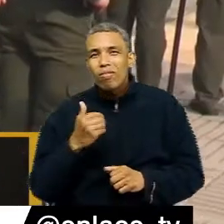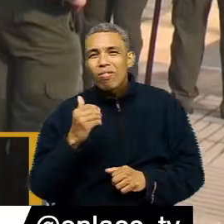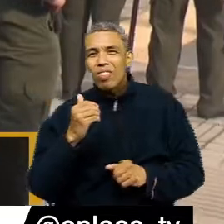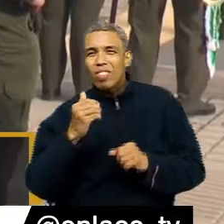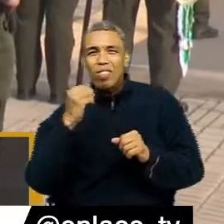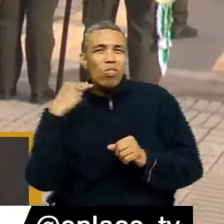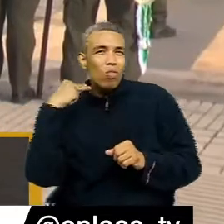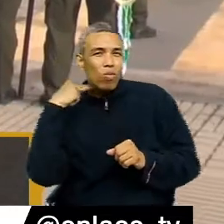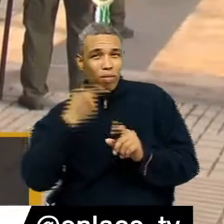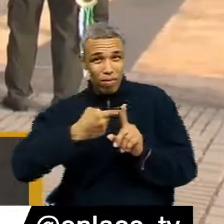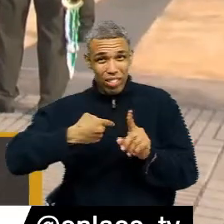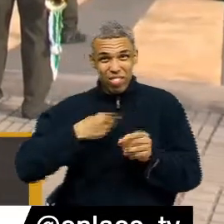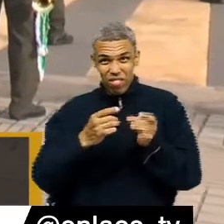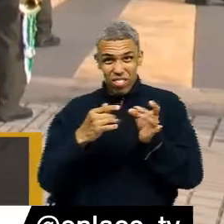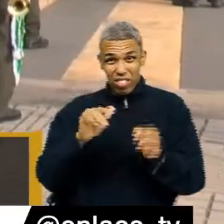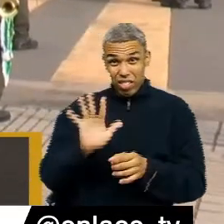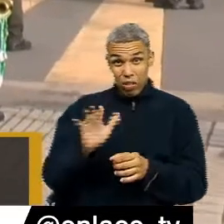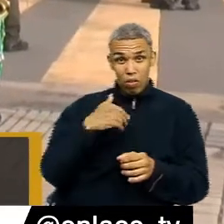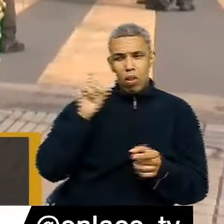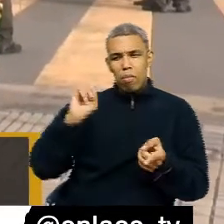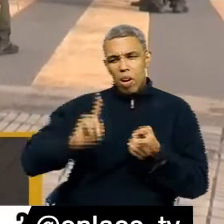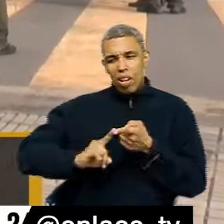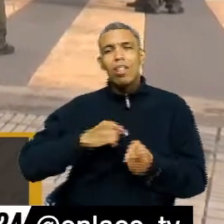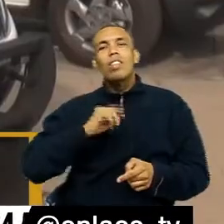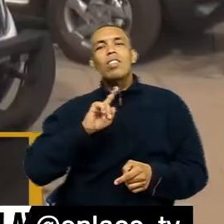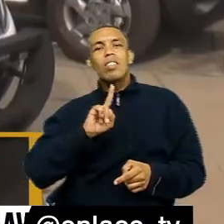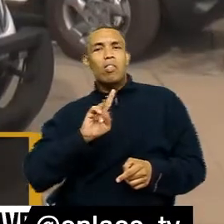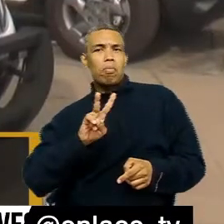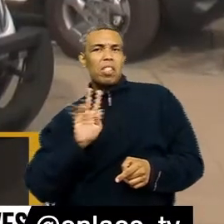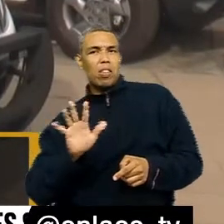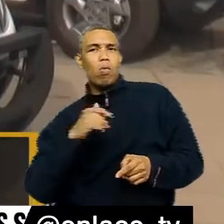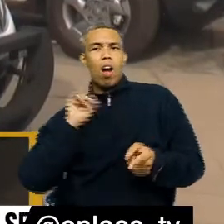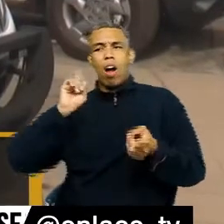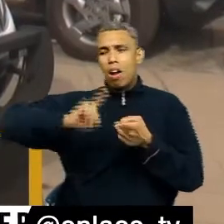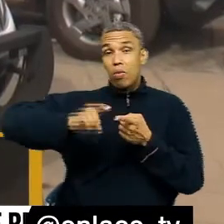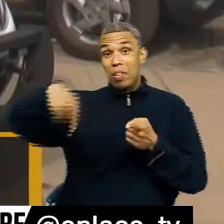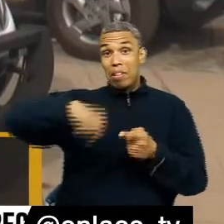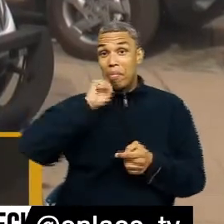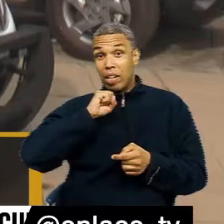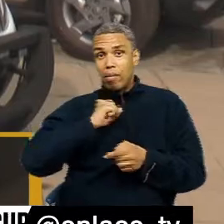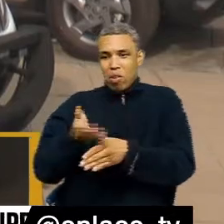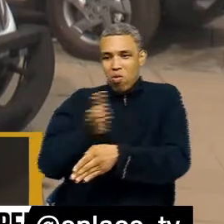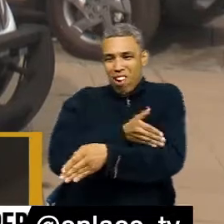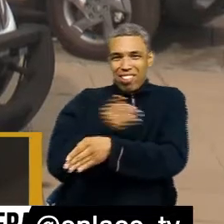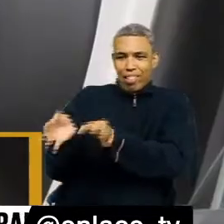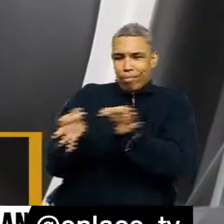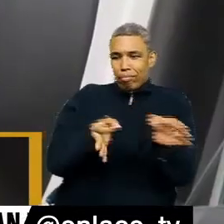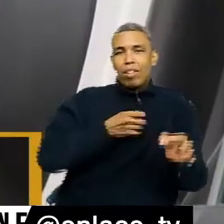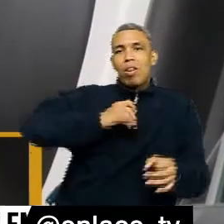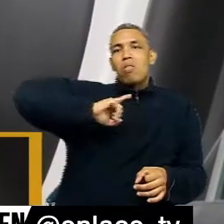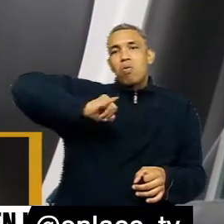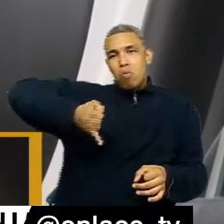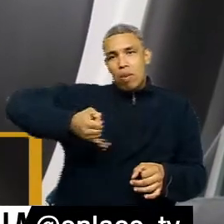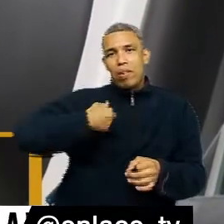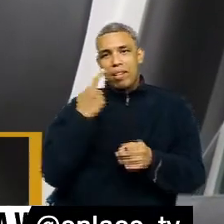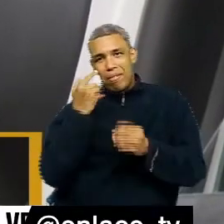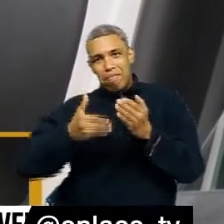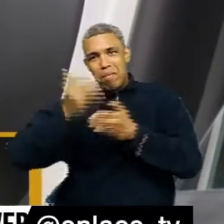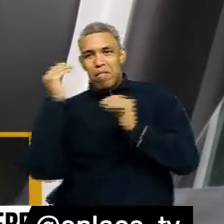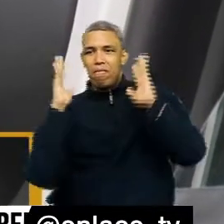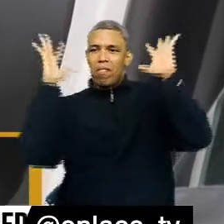Policía Colombiana celebrará sus 125 años y en Barranca Bermeja desde este jueves 3 de noviembre iniciará la celebración, reafirmando